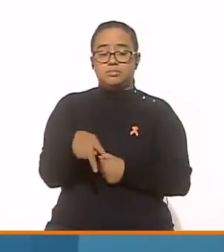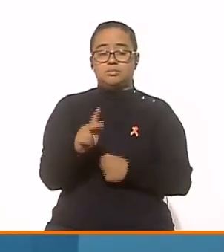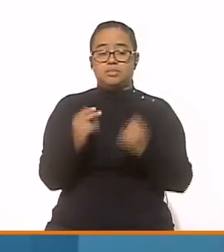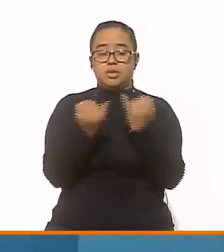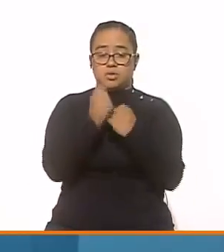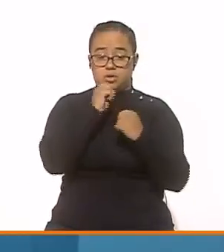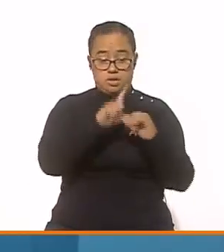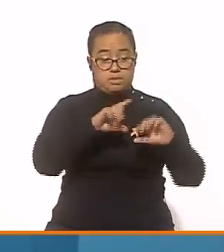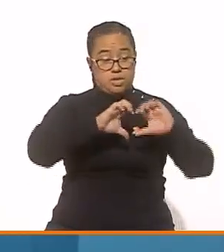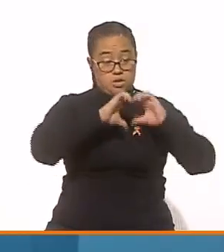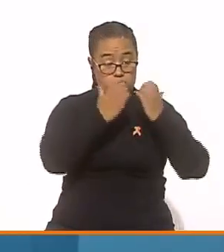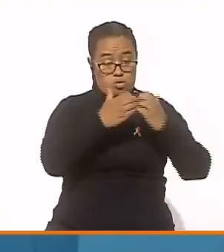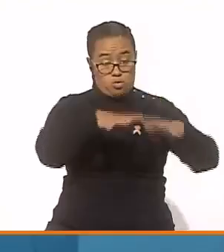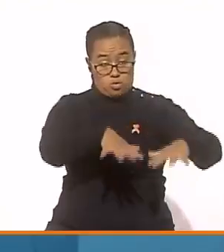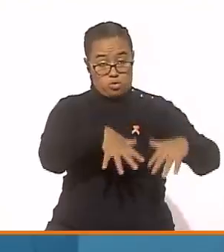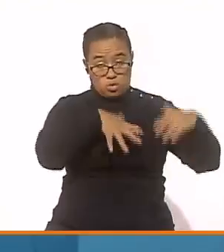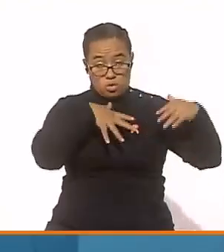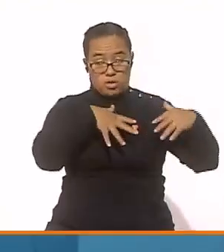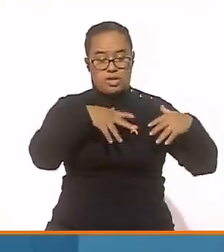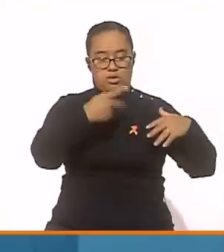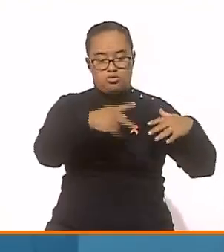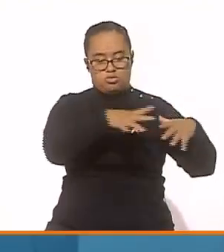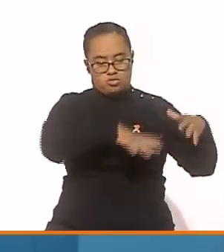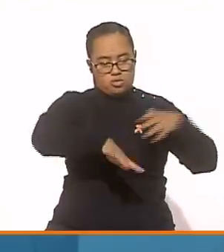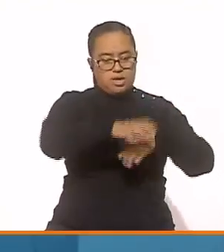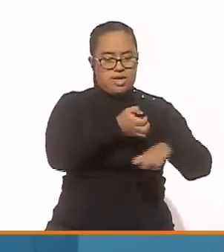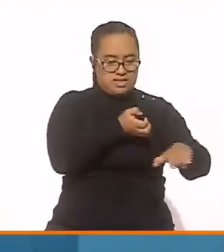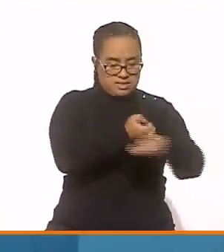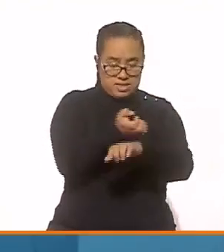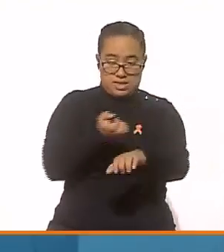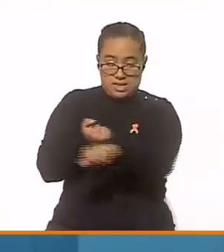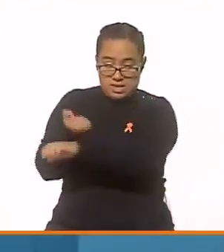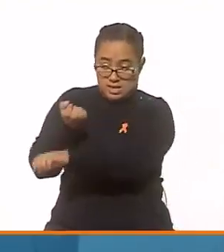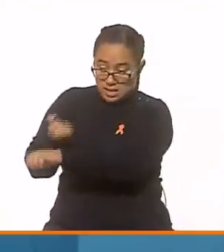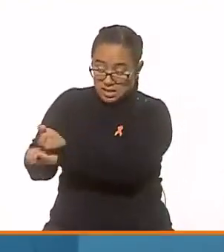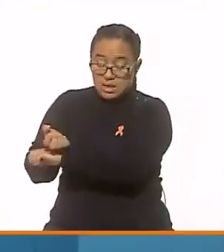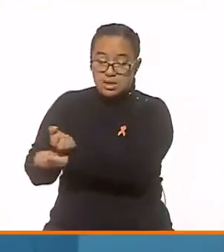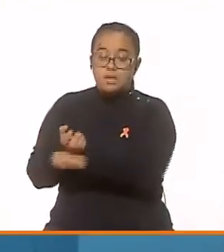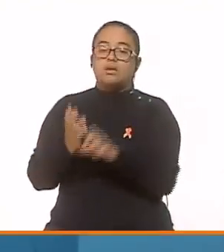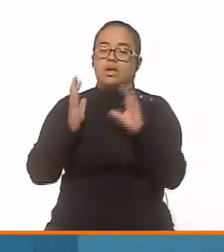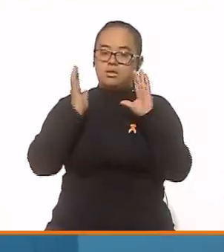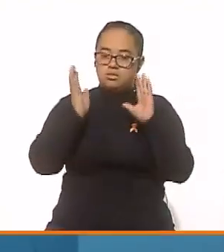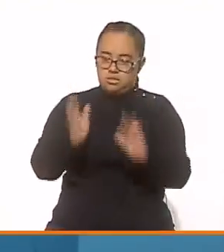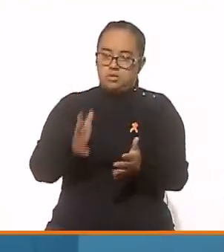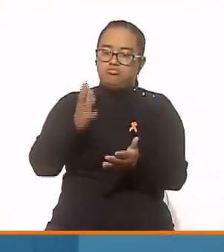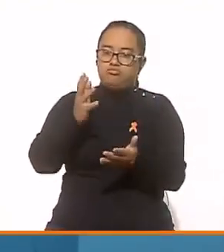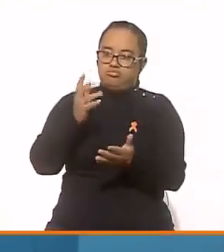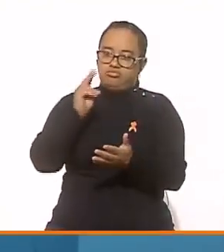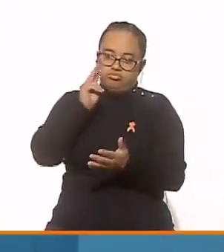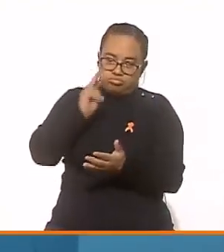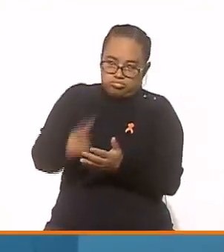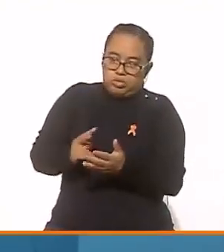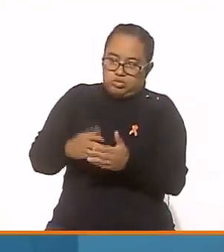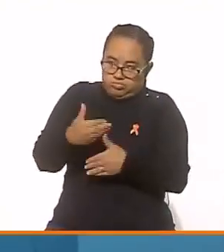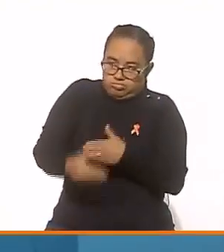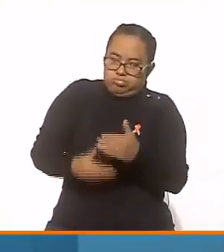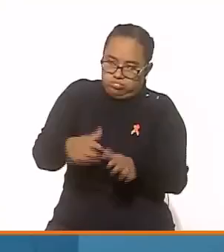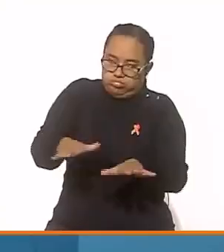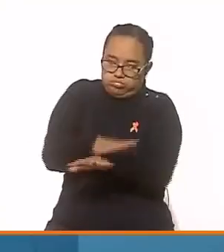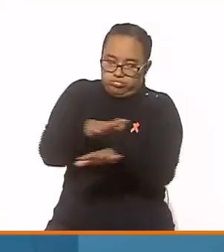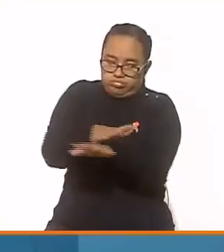en los congresos locales, en los congresos estatales, pues también se ve este repunte, ¿no?